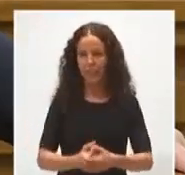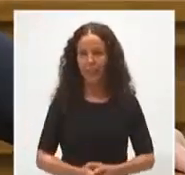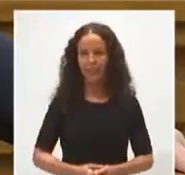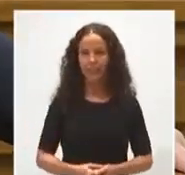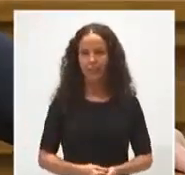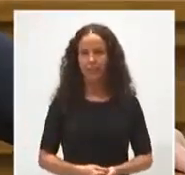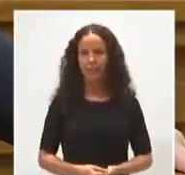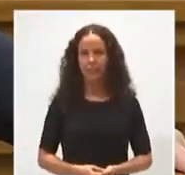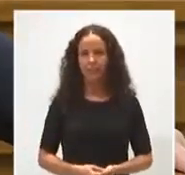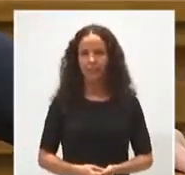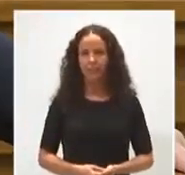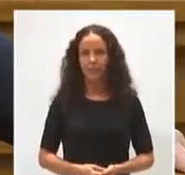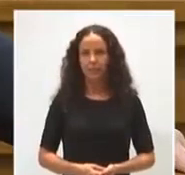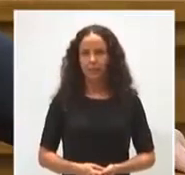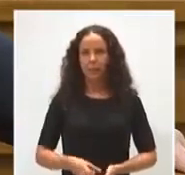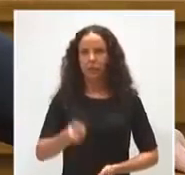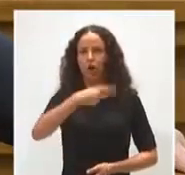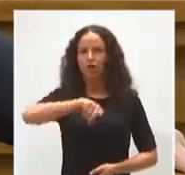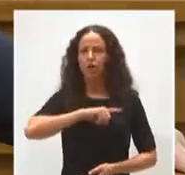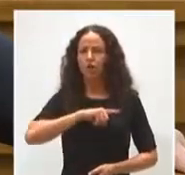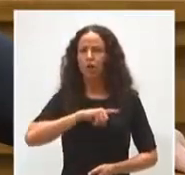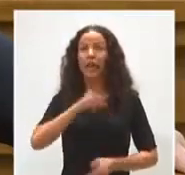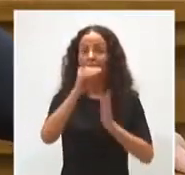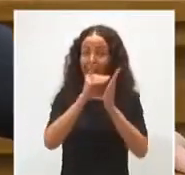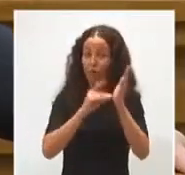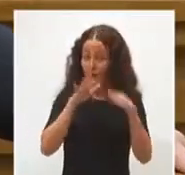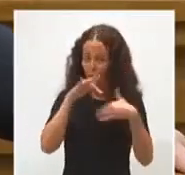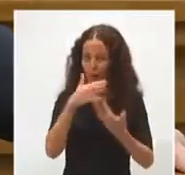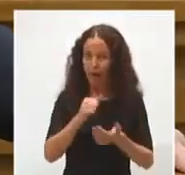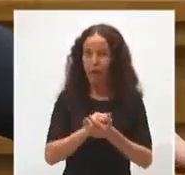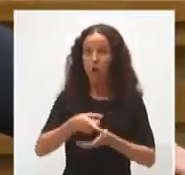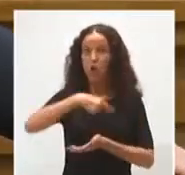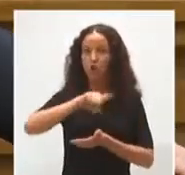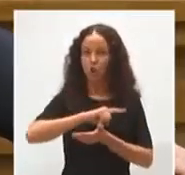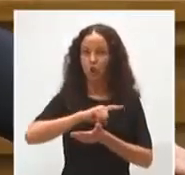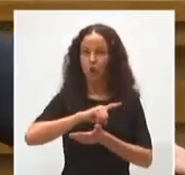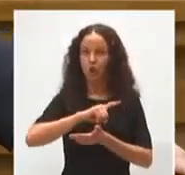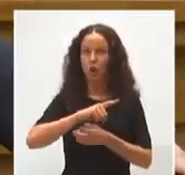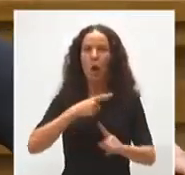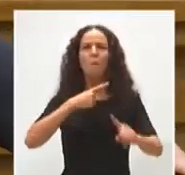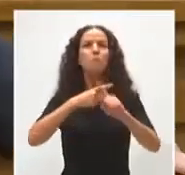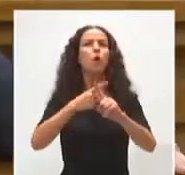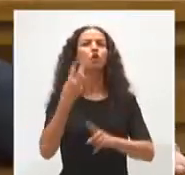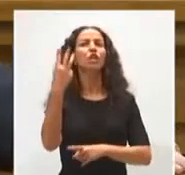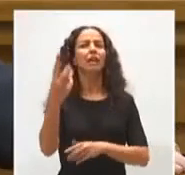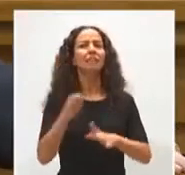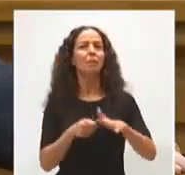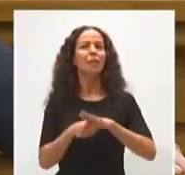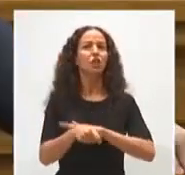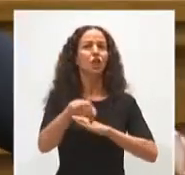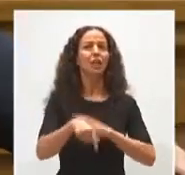a y multiplicar y este dato es muy de actualidad vamos a multiplicar por tres la inversión este año